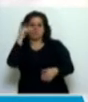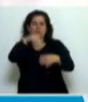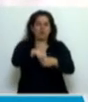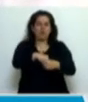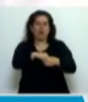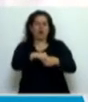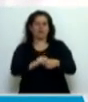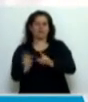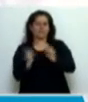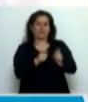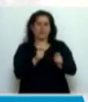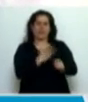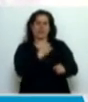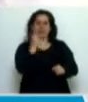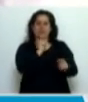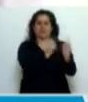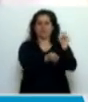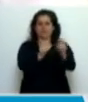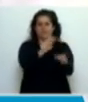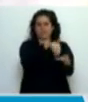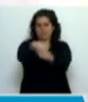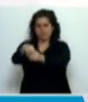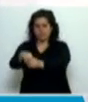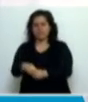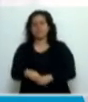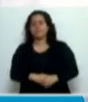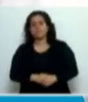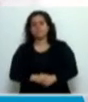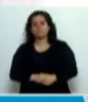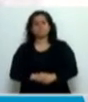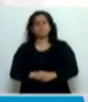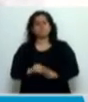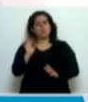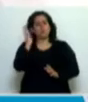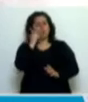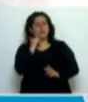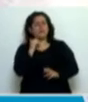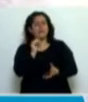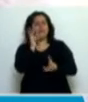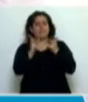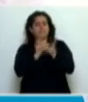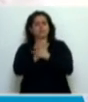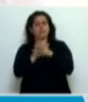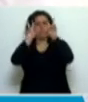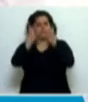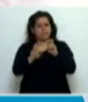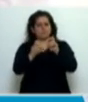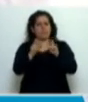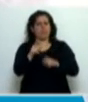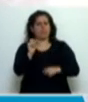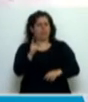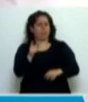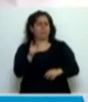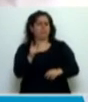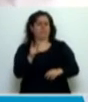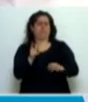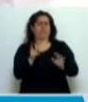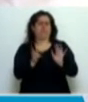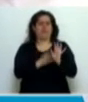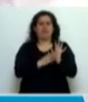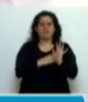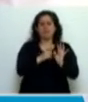participación. Me gustaría detenerme en el Fondo de Garantía de Sustentabilidad y me